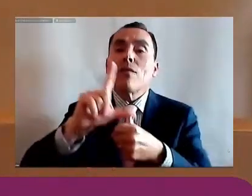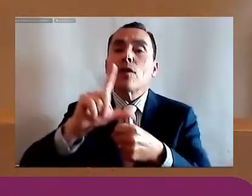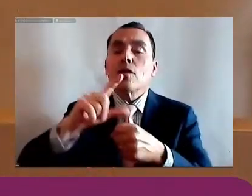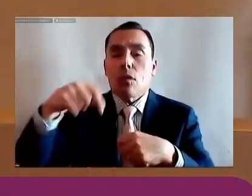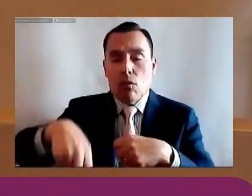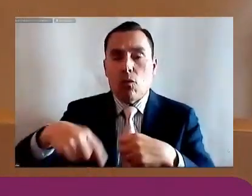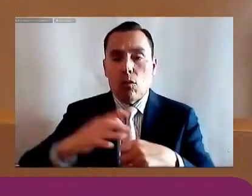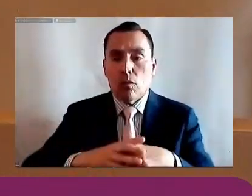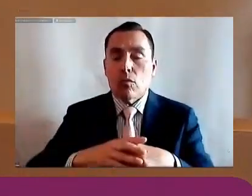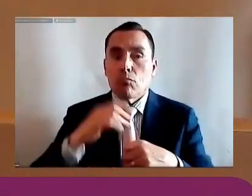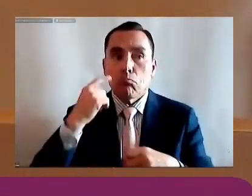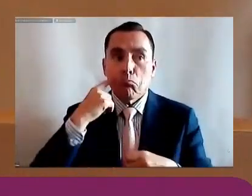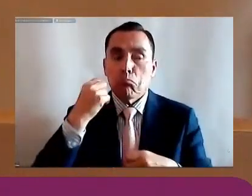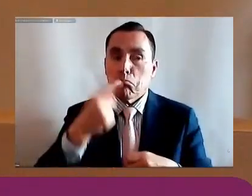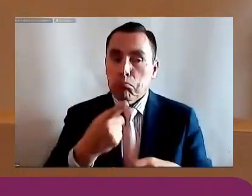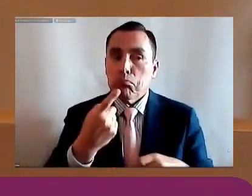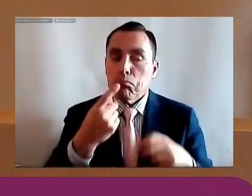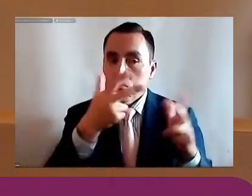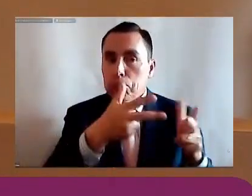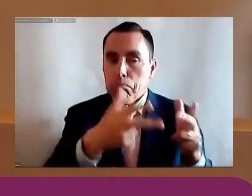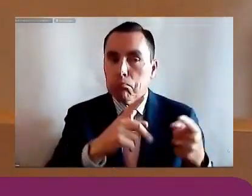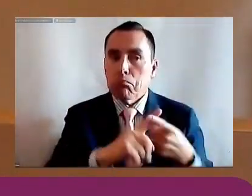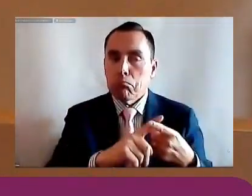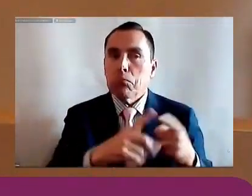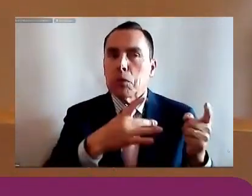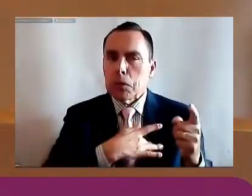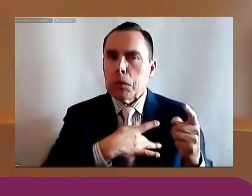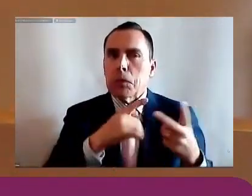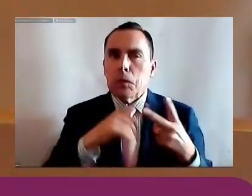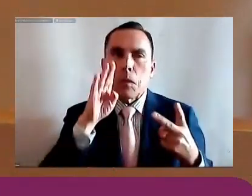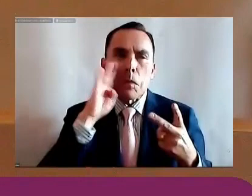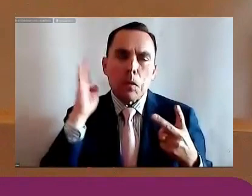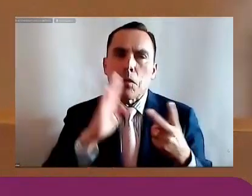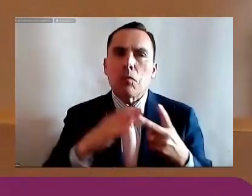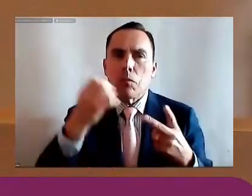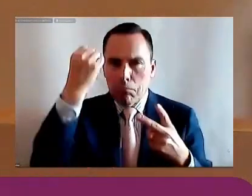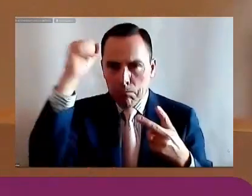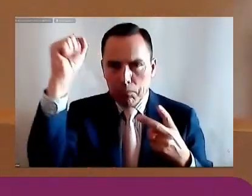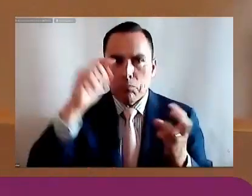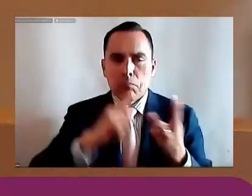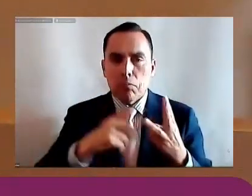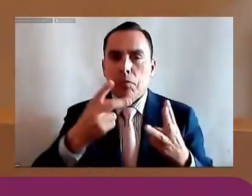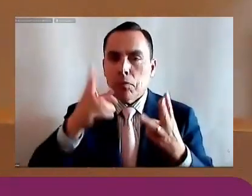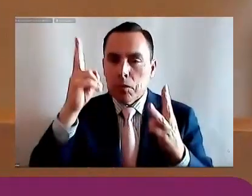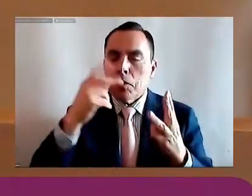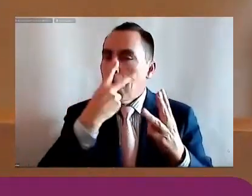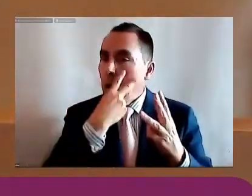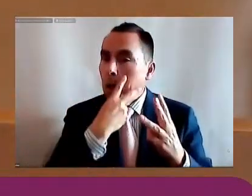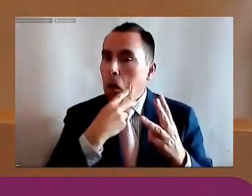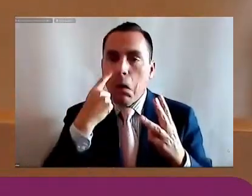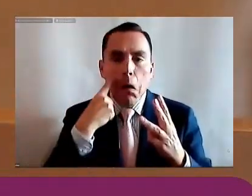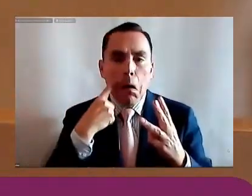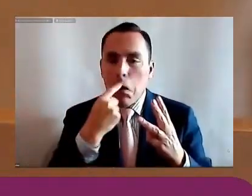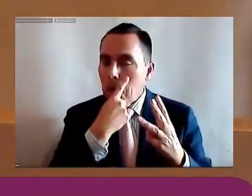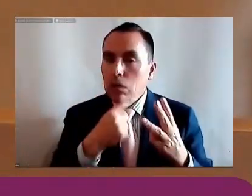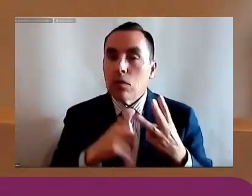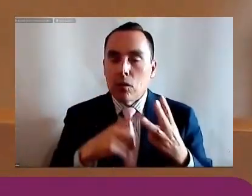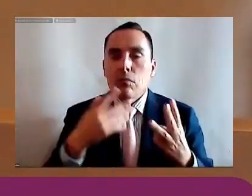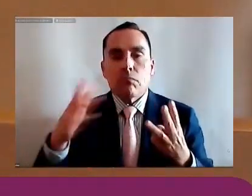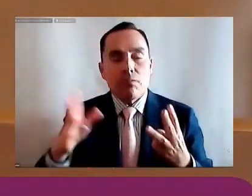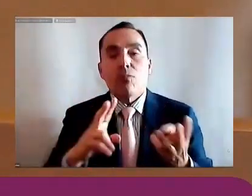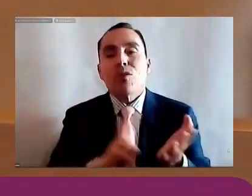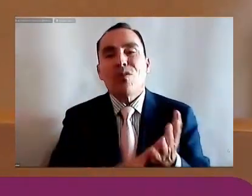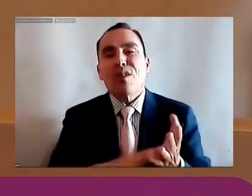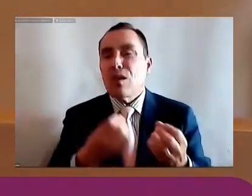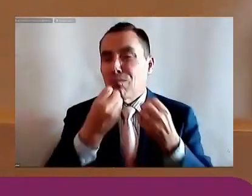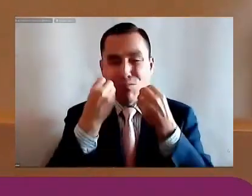acoso sexual, hay daño moral, etcétera, decimos triunfó el derecho, no salen lágrimas, pero la verdad es que la cantidad de causas de acoso